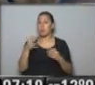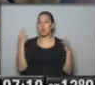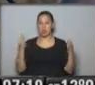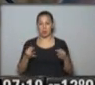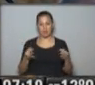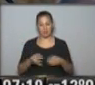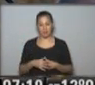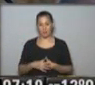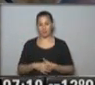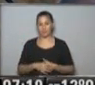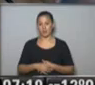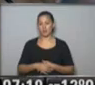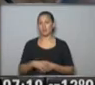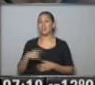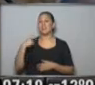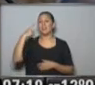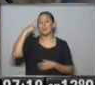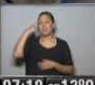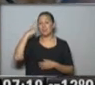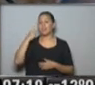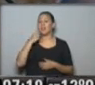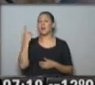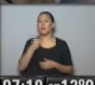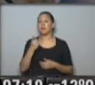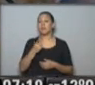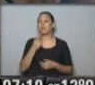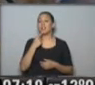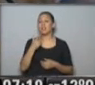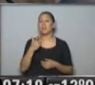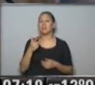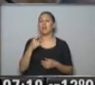Creo, en principio, que la participación popular que se ha